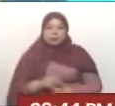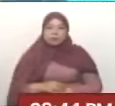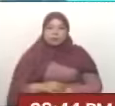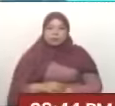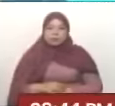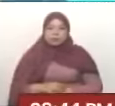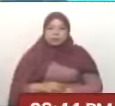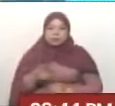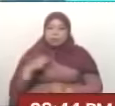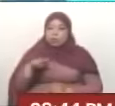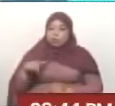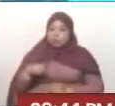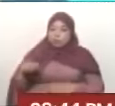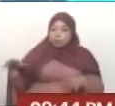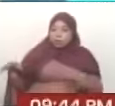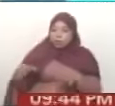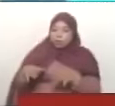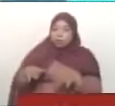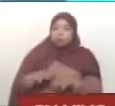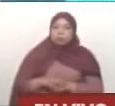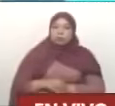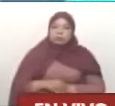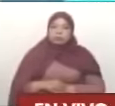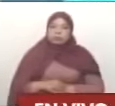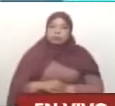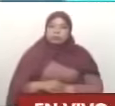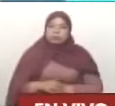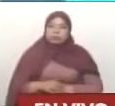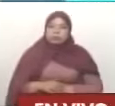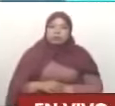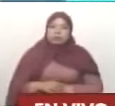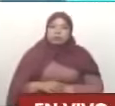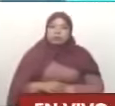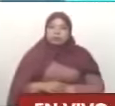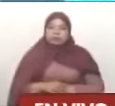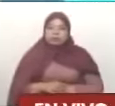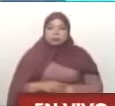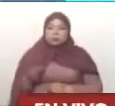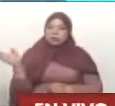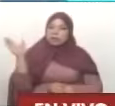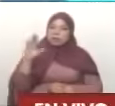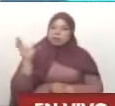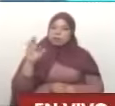hagamos una reunión para afinar el plan. En